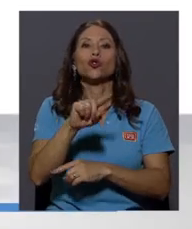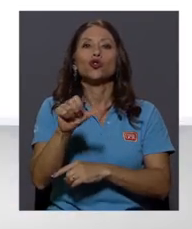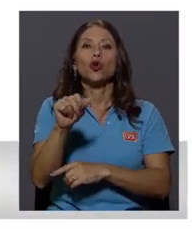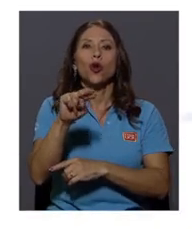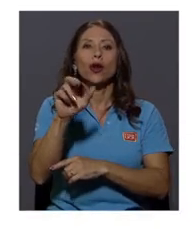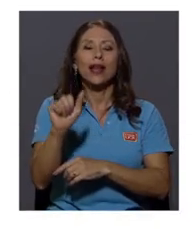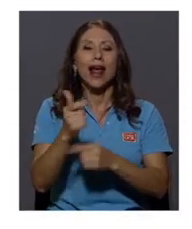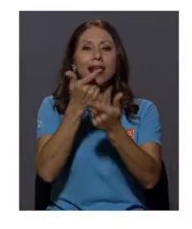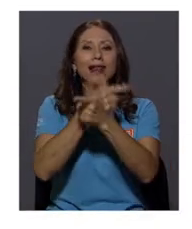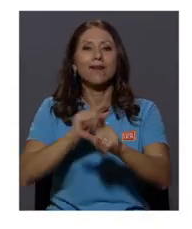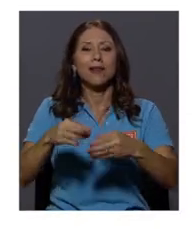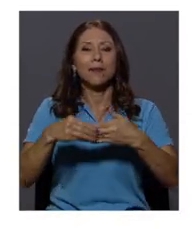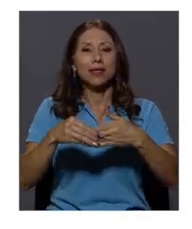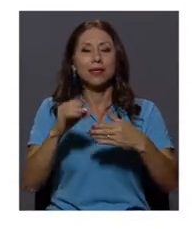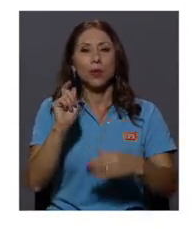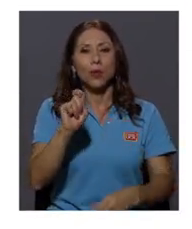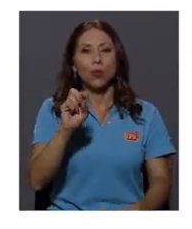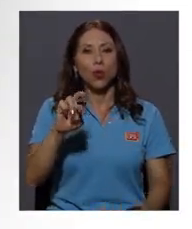punto o hereje